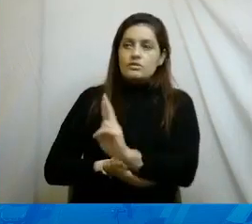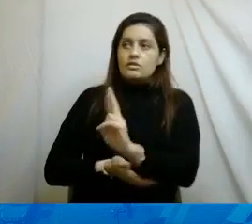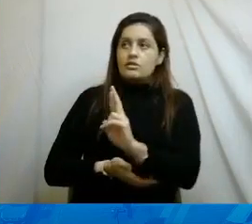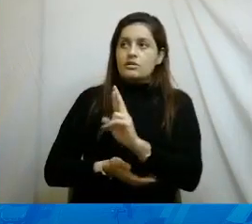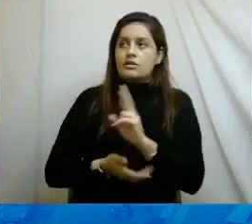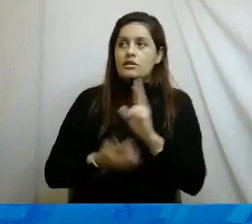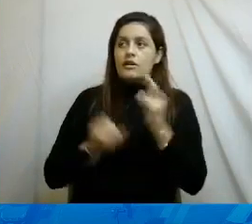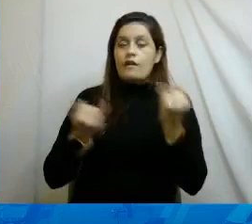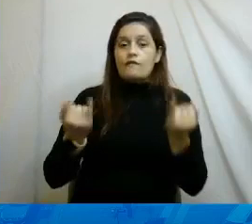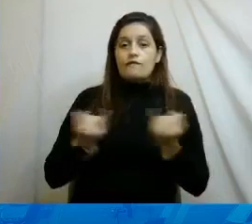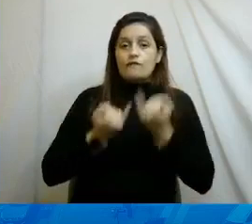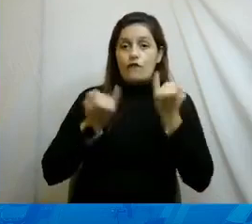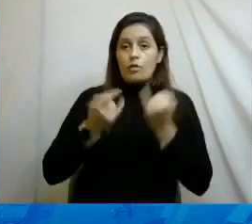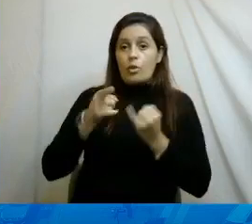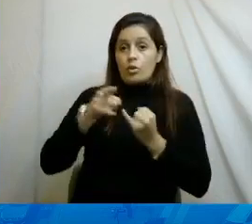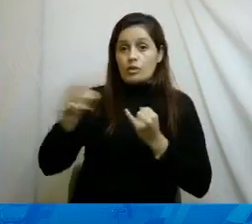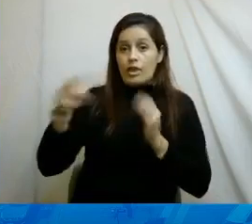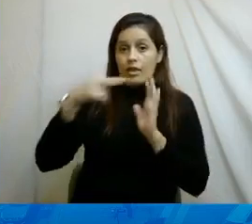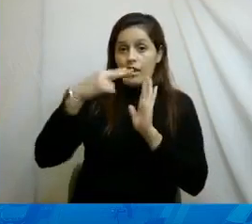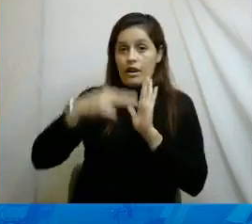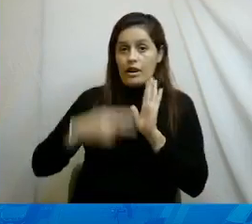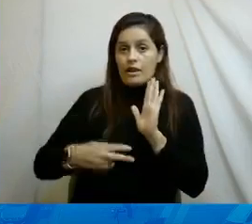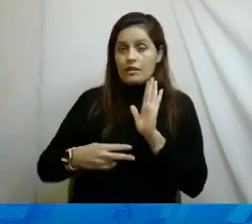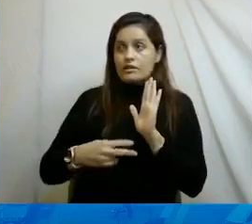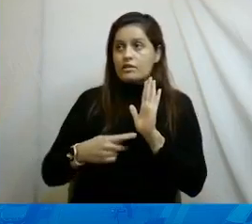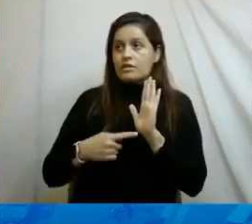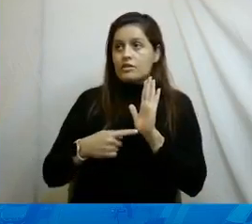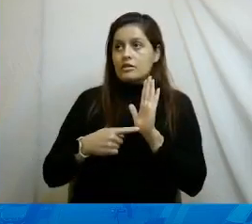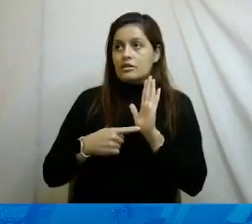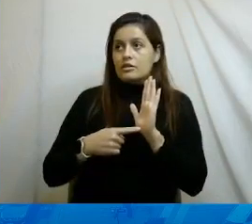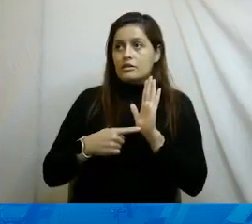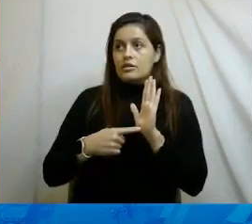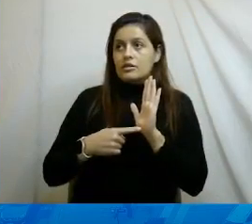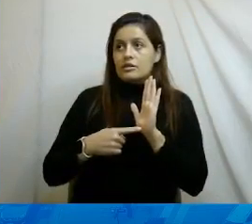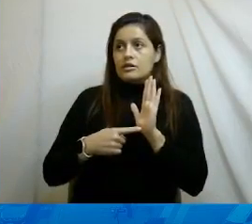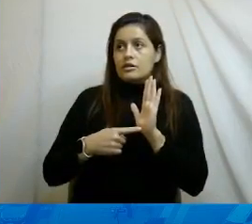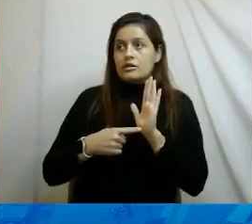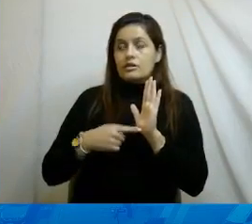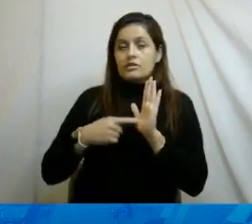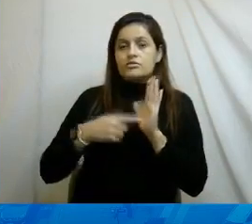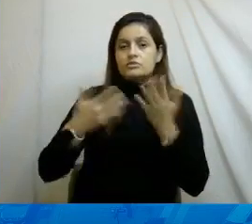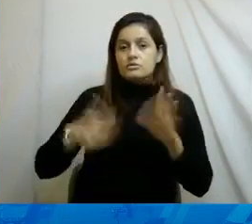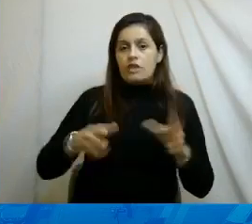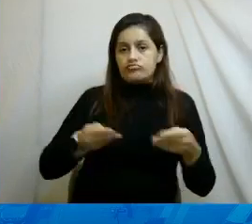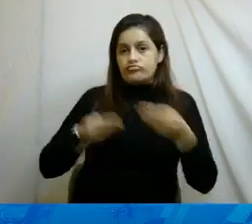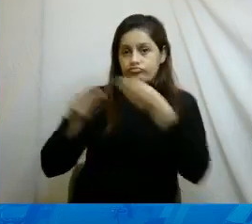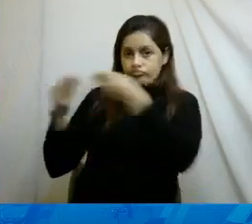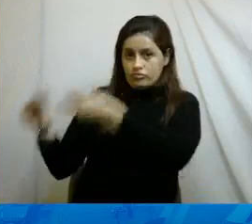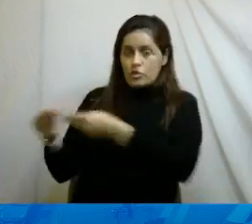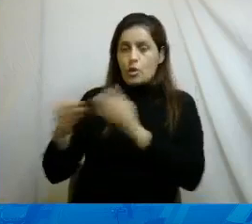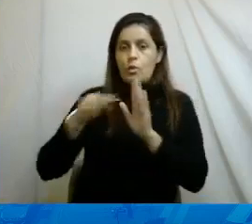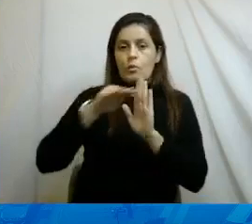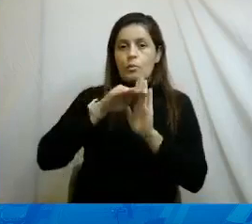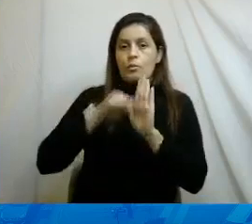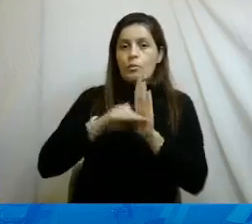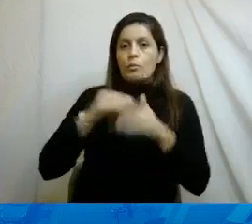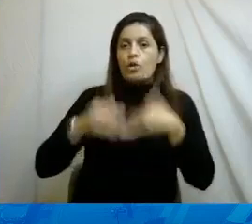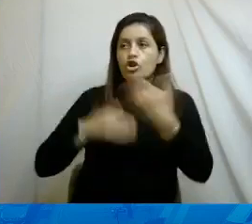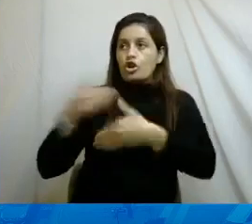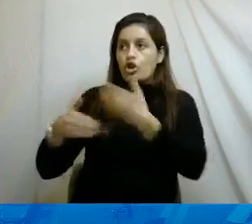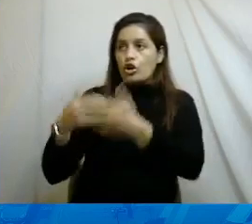el informe que ustedes leen y nos entregan, hablan de que se apegan a los reglamentos, a la normativa y a los protocolos, y eso es